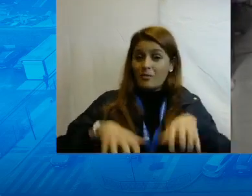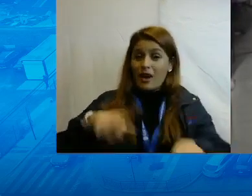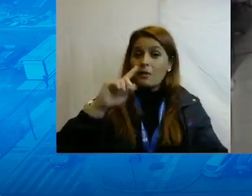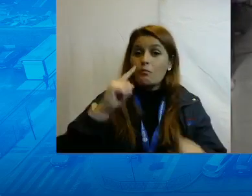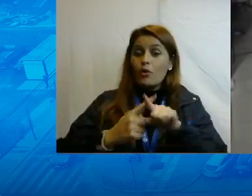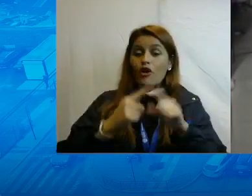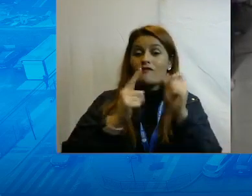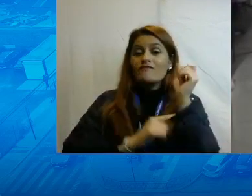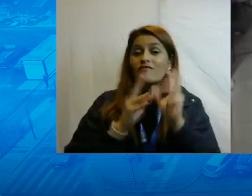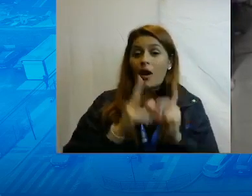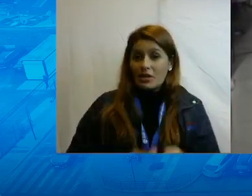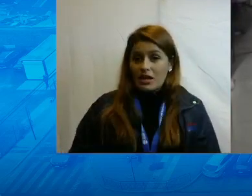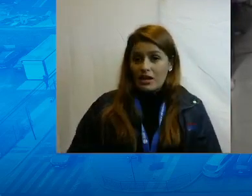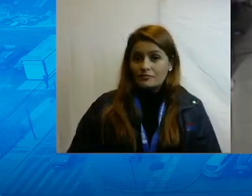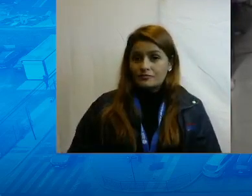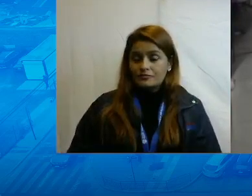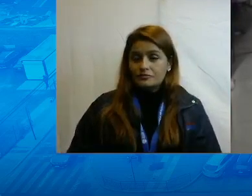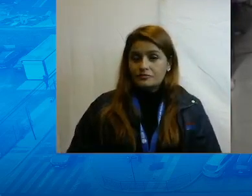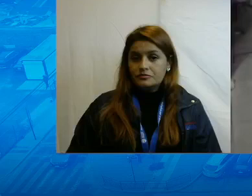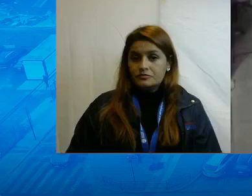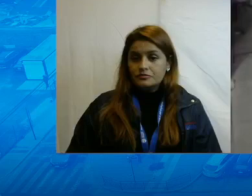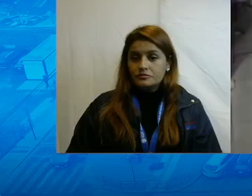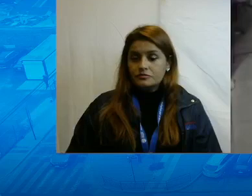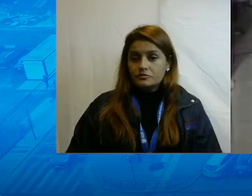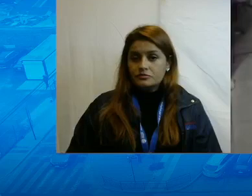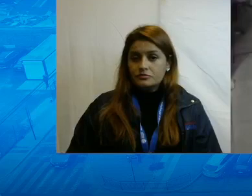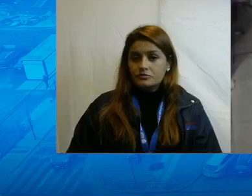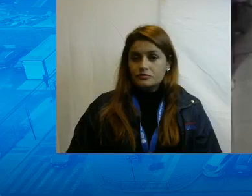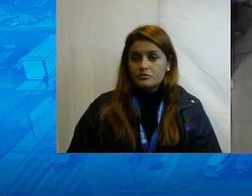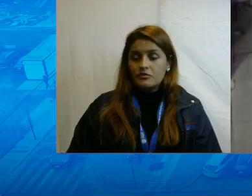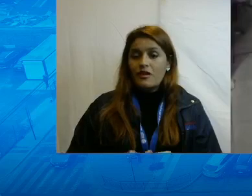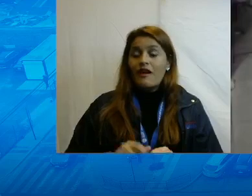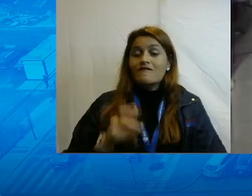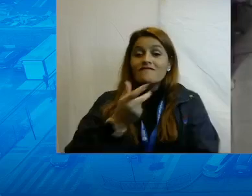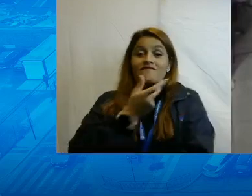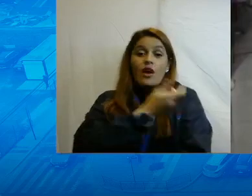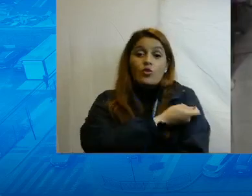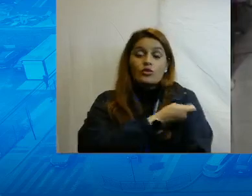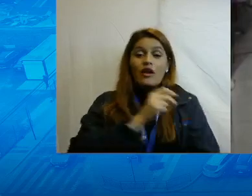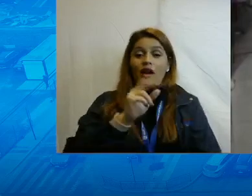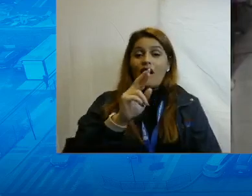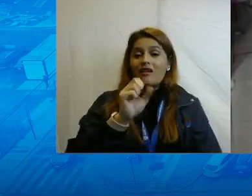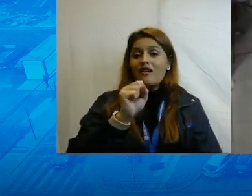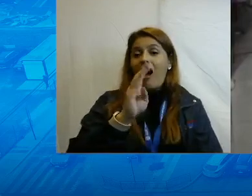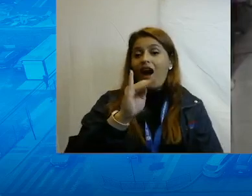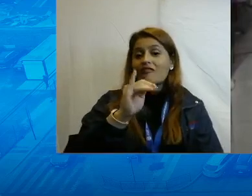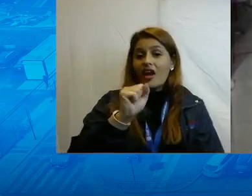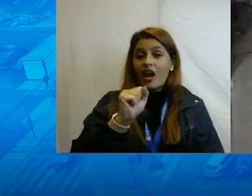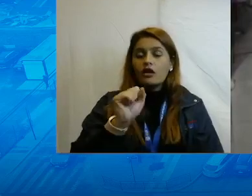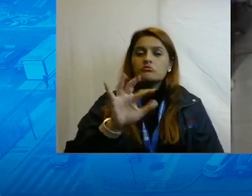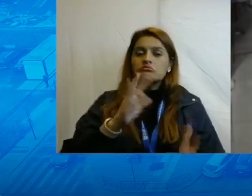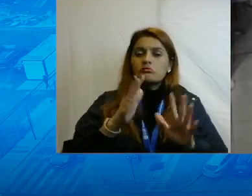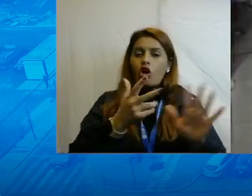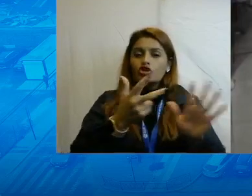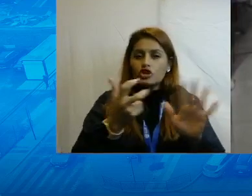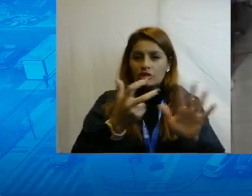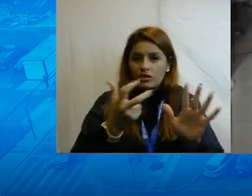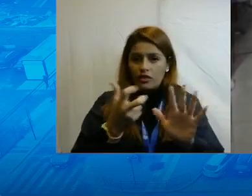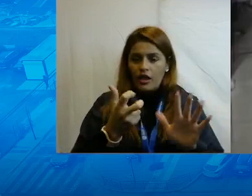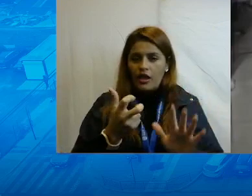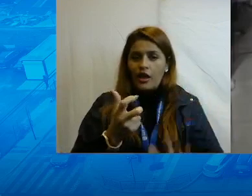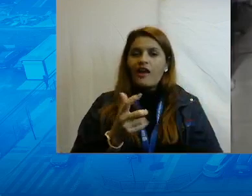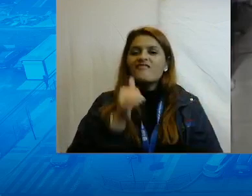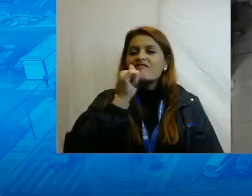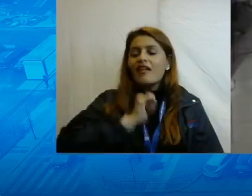familia. Y las vacunaciones antirrábicas se han hecho 800. Es decir, estamos al